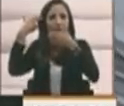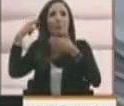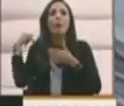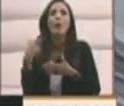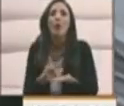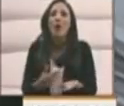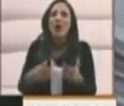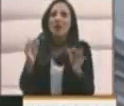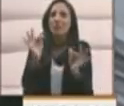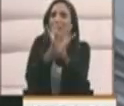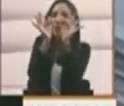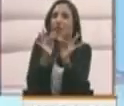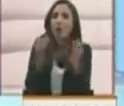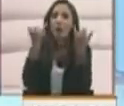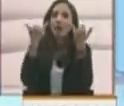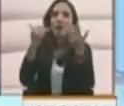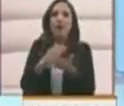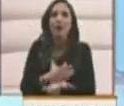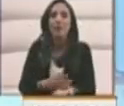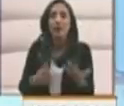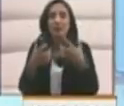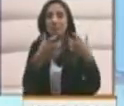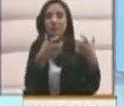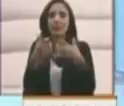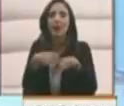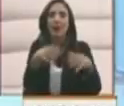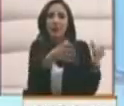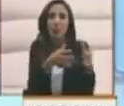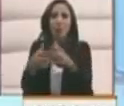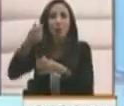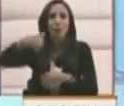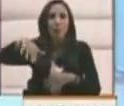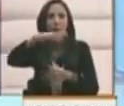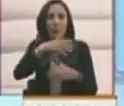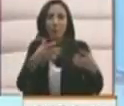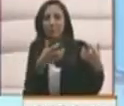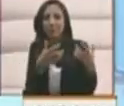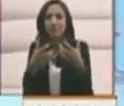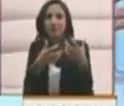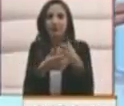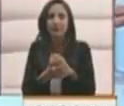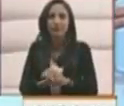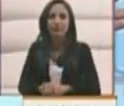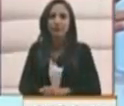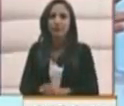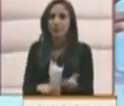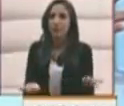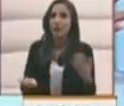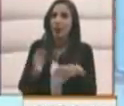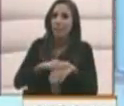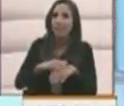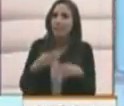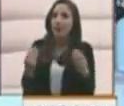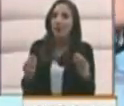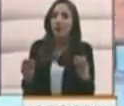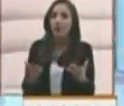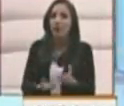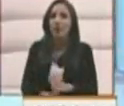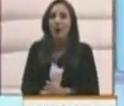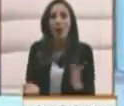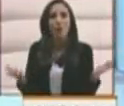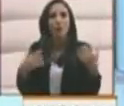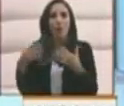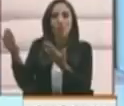anarquía y la guerra de todos contra todos. ¿Para qué? Para que después vengan los cascos